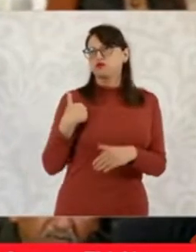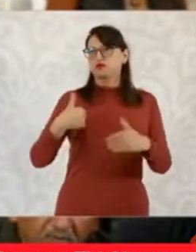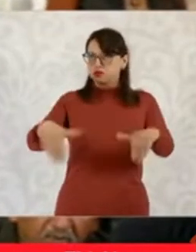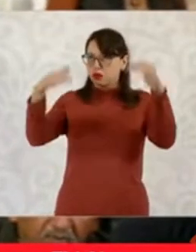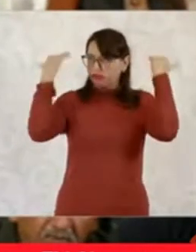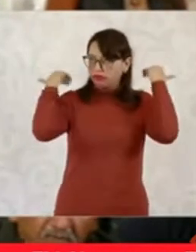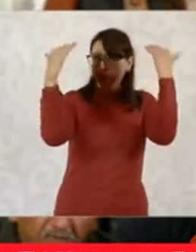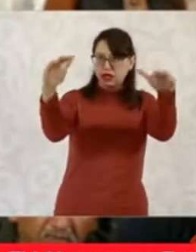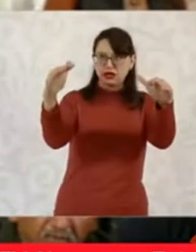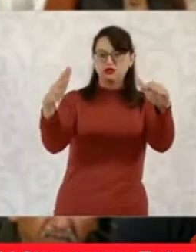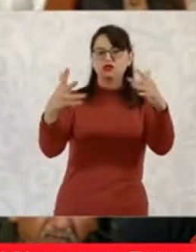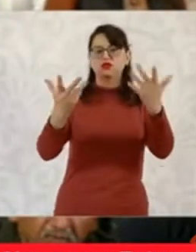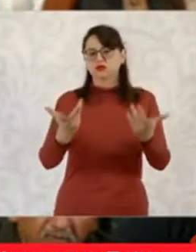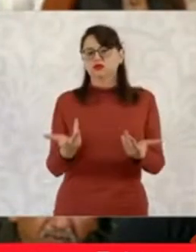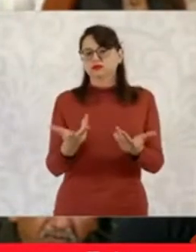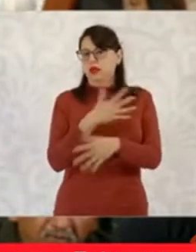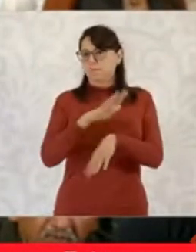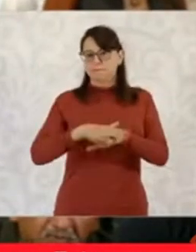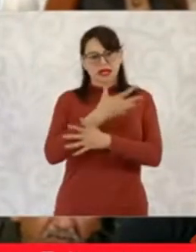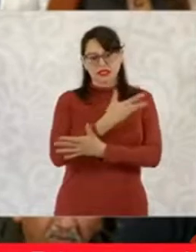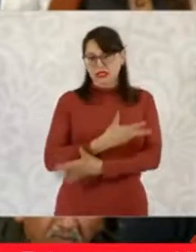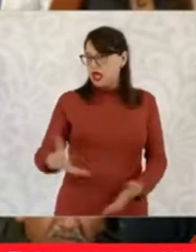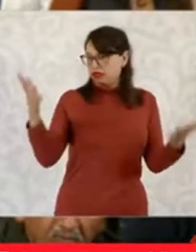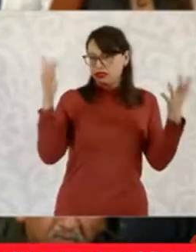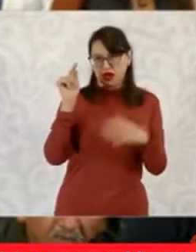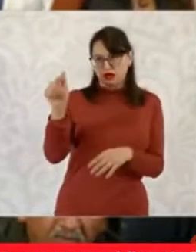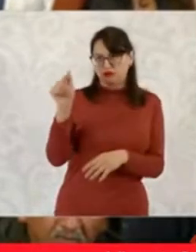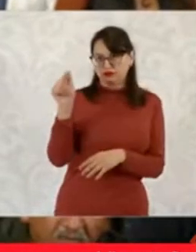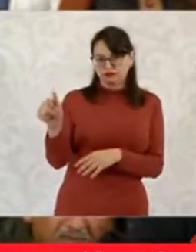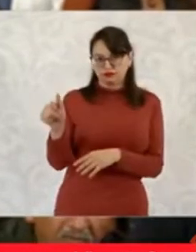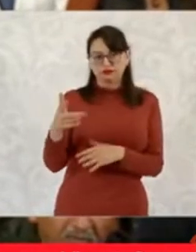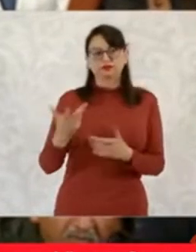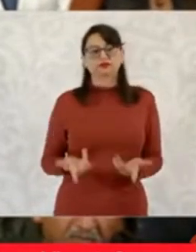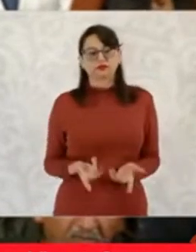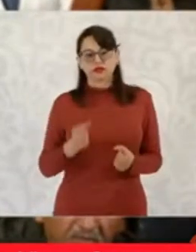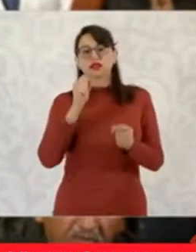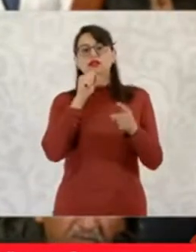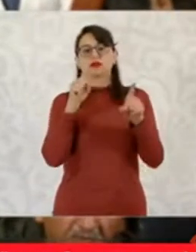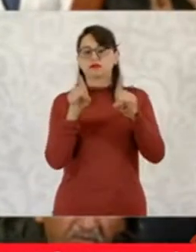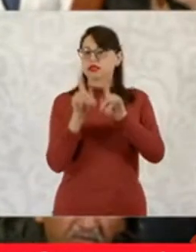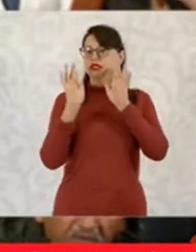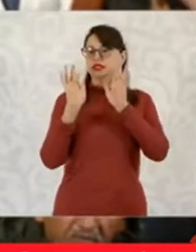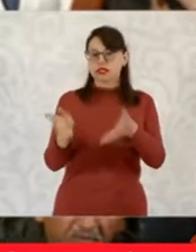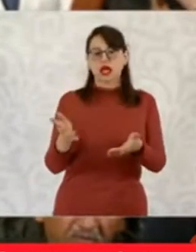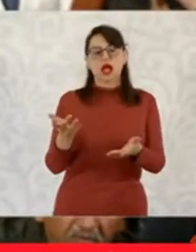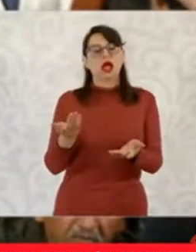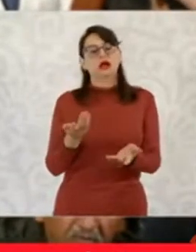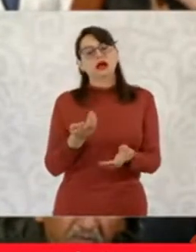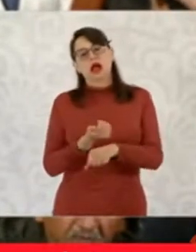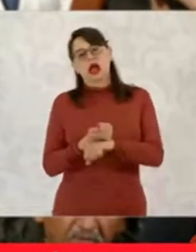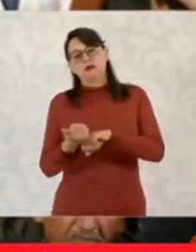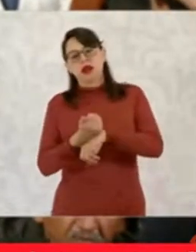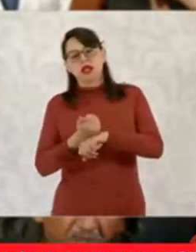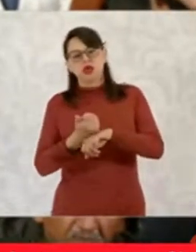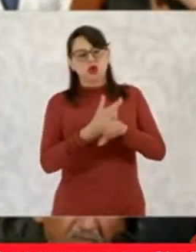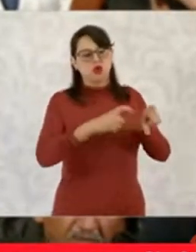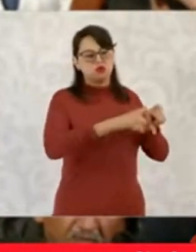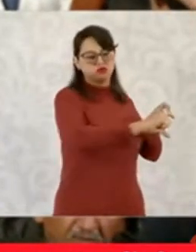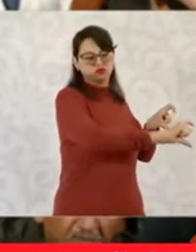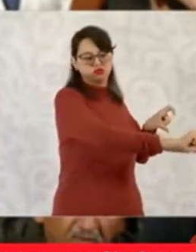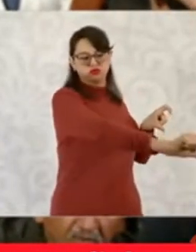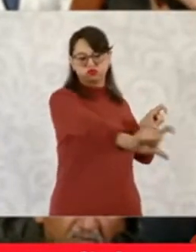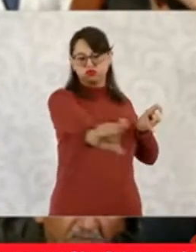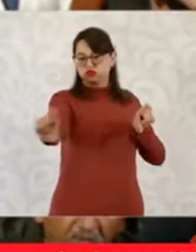es el lugar techado más amplio. Había cintas también ahí, entiendo yo, para no acceder, pero